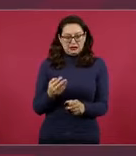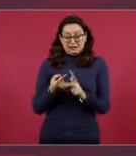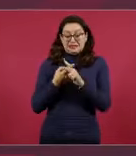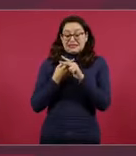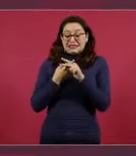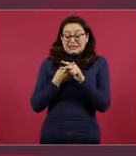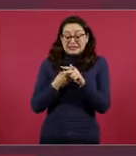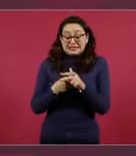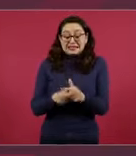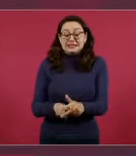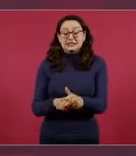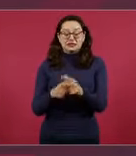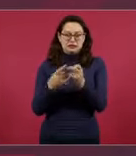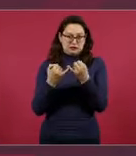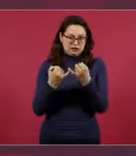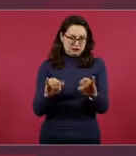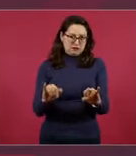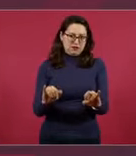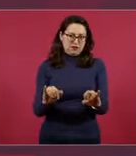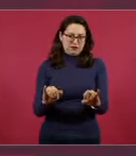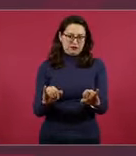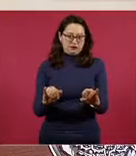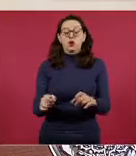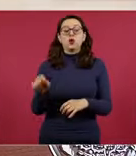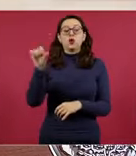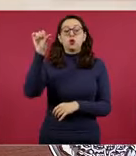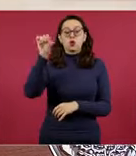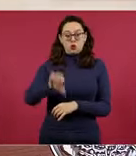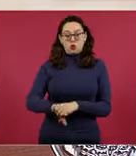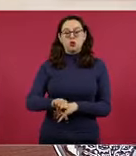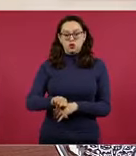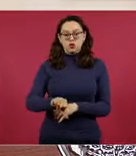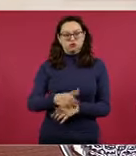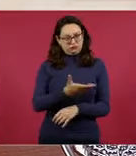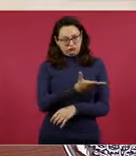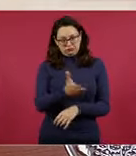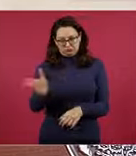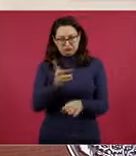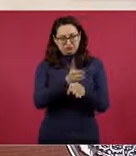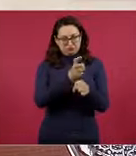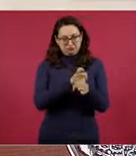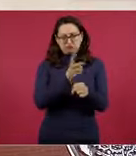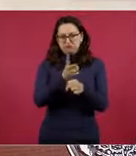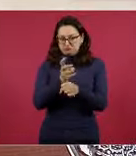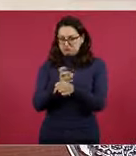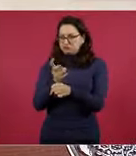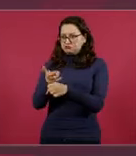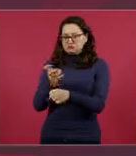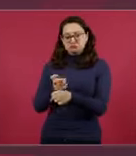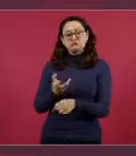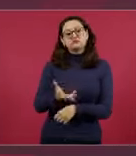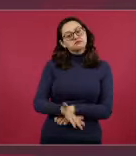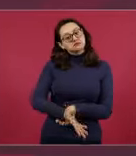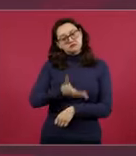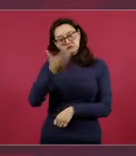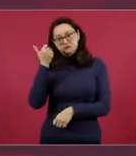a ir, están invitados a la inauguración para que